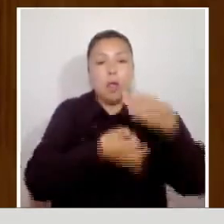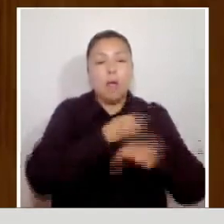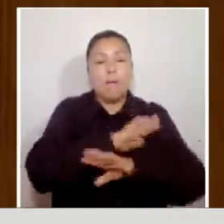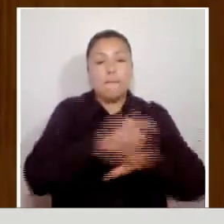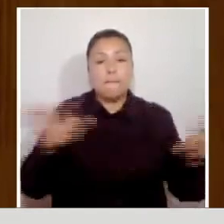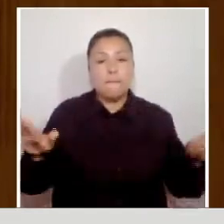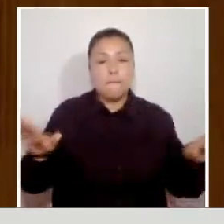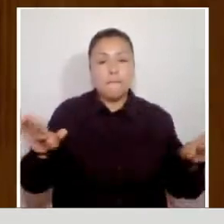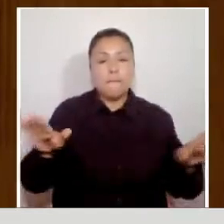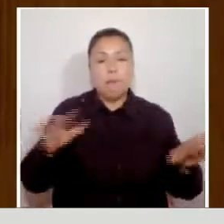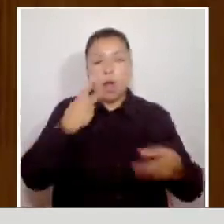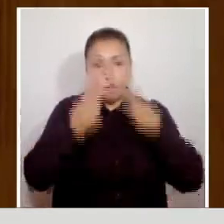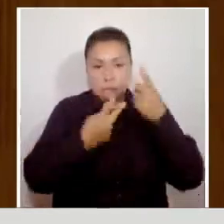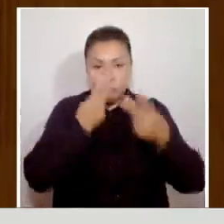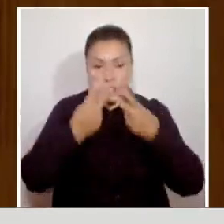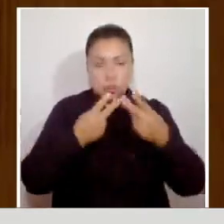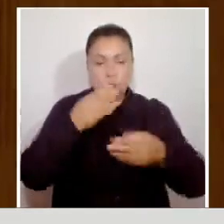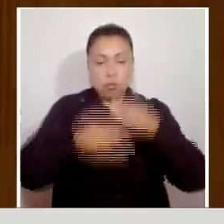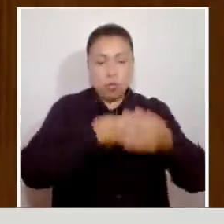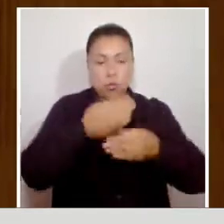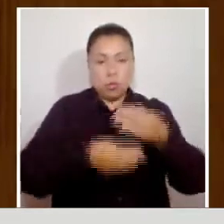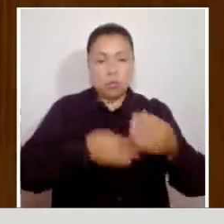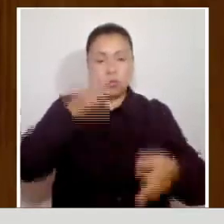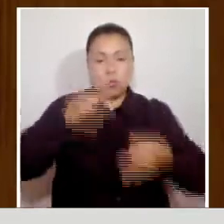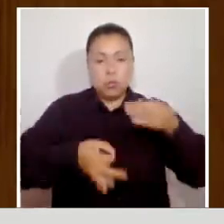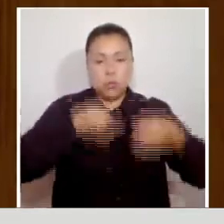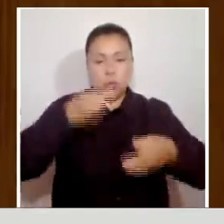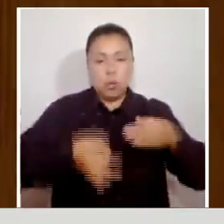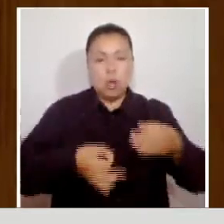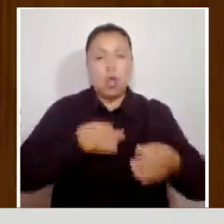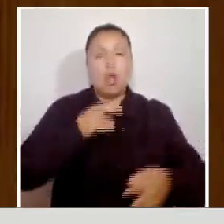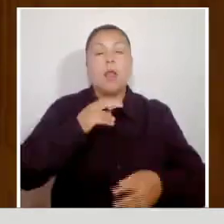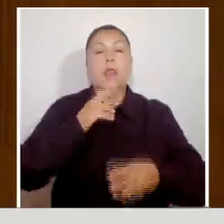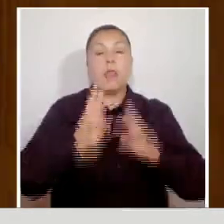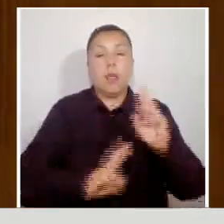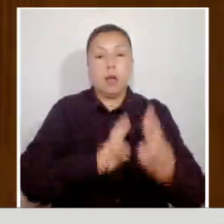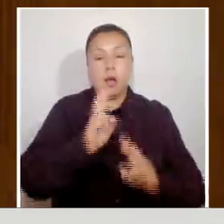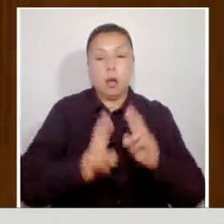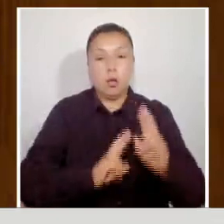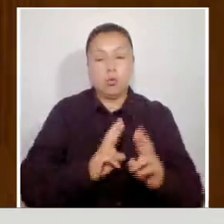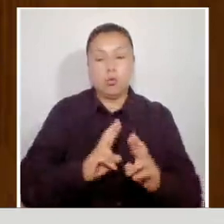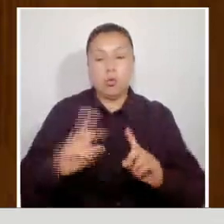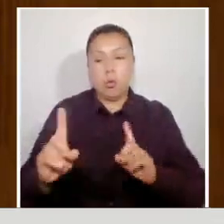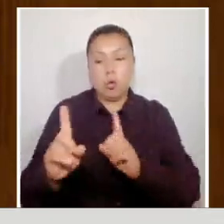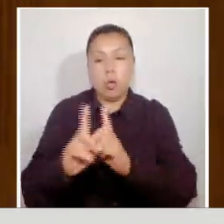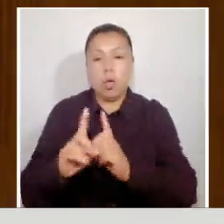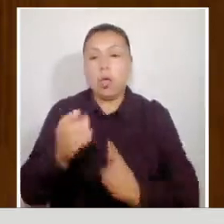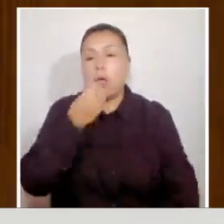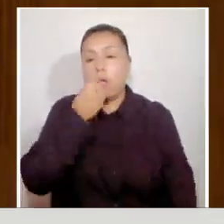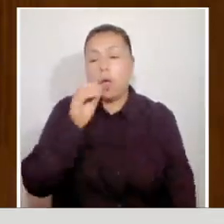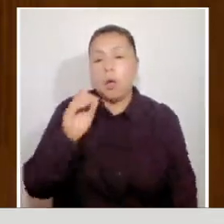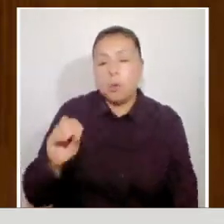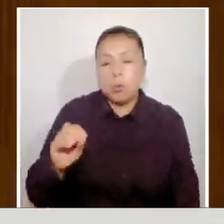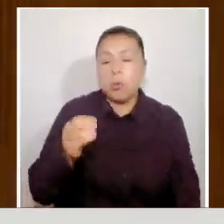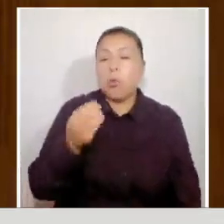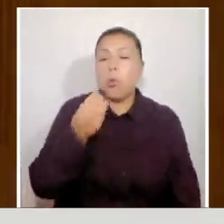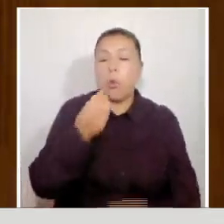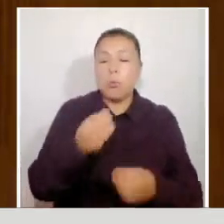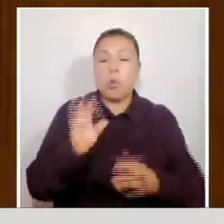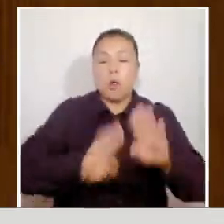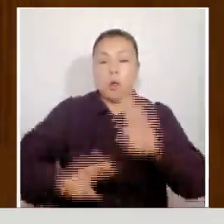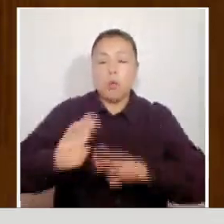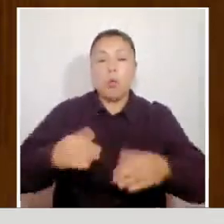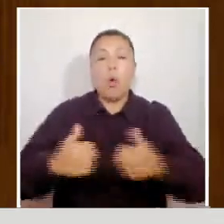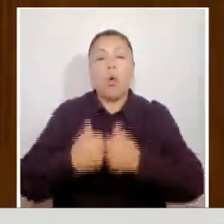observación de procesos judiciales de relación directa irregular alimentos divorcios o cuidado personal